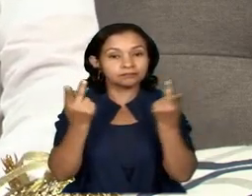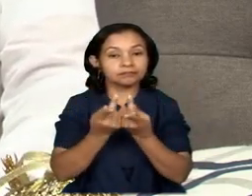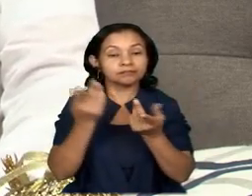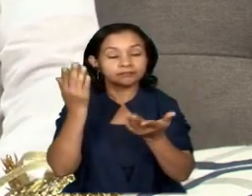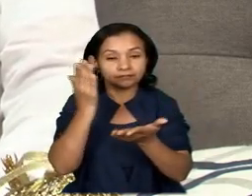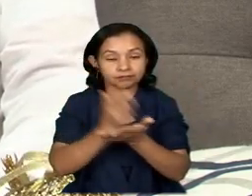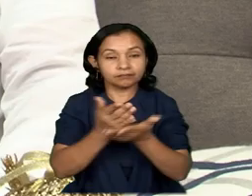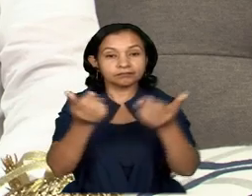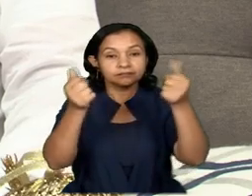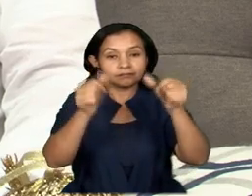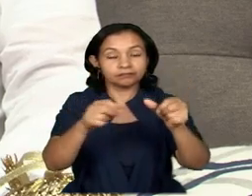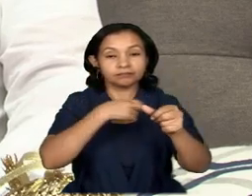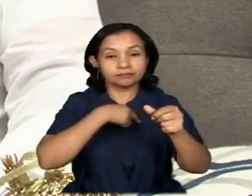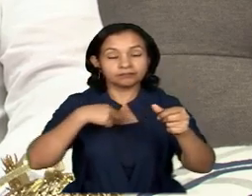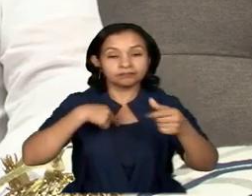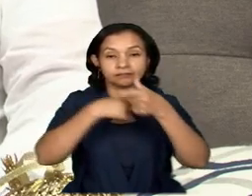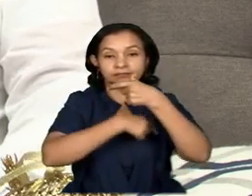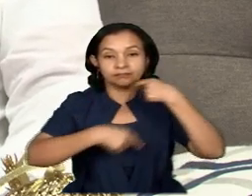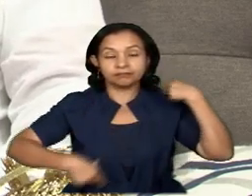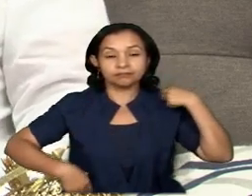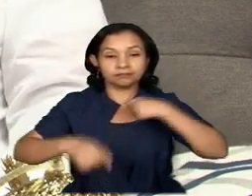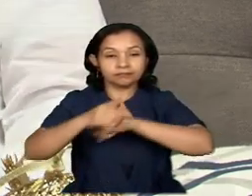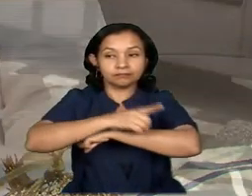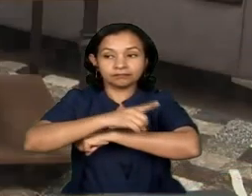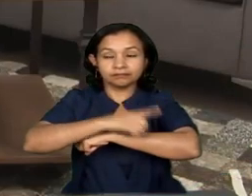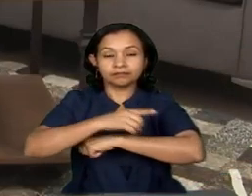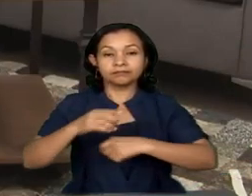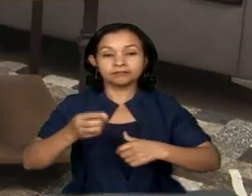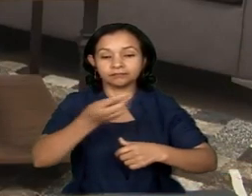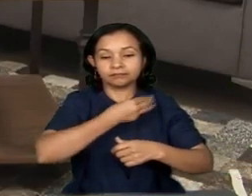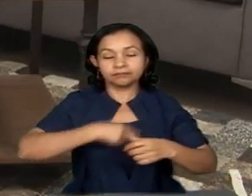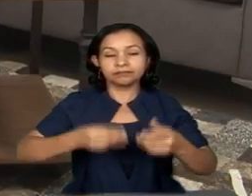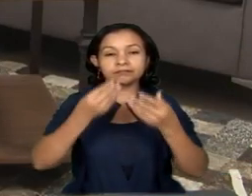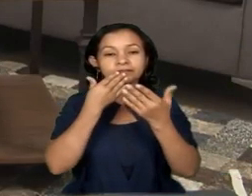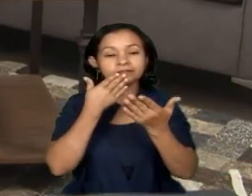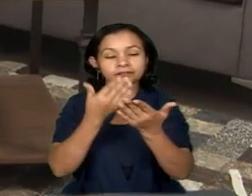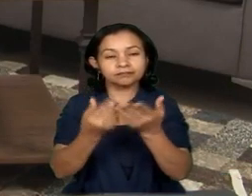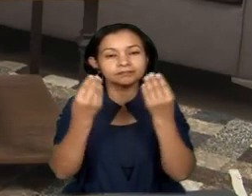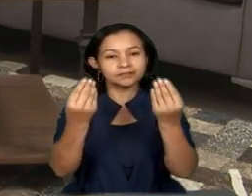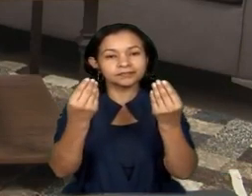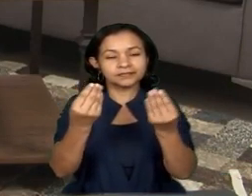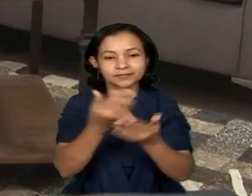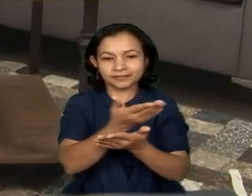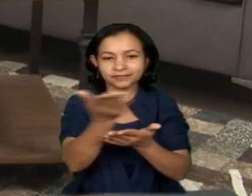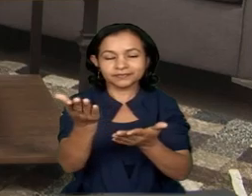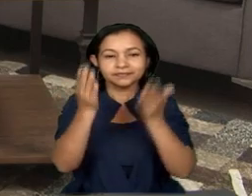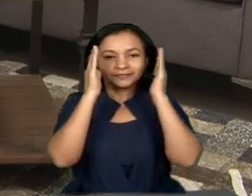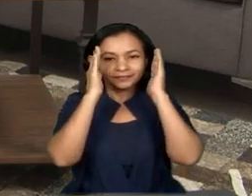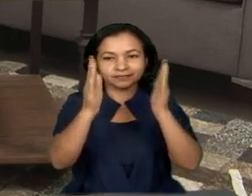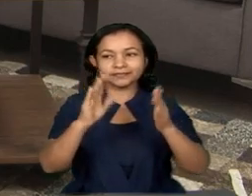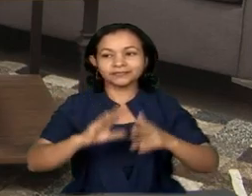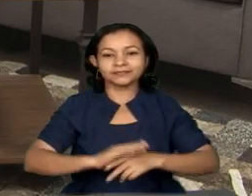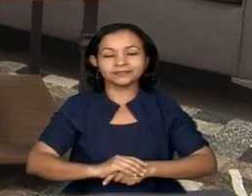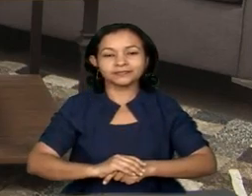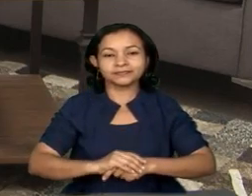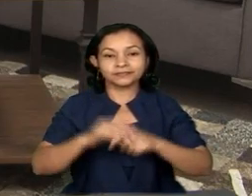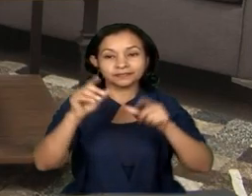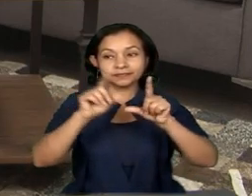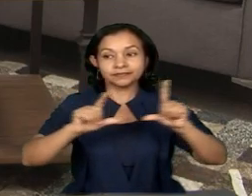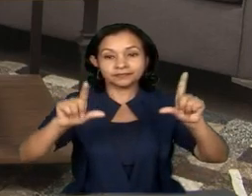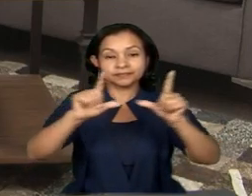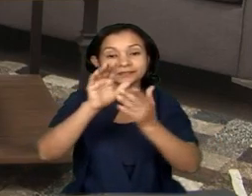lo que instruye el presidente Daniel Ortega. Señor ministro, muchas gracias por acompañarnos. Gracias a ustedes, estamos para servirle. Este es un espacio y